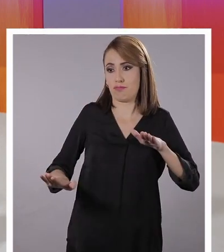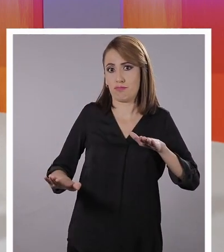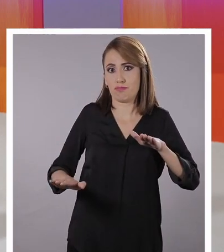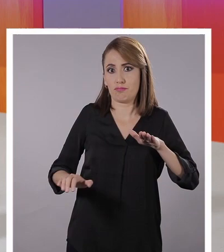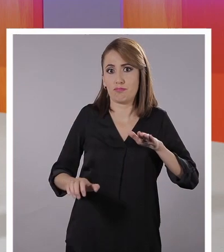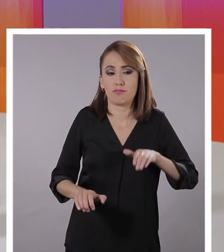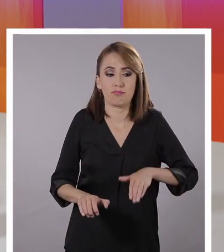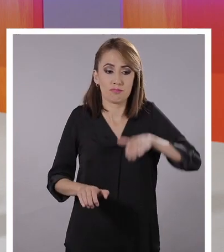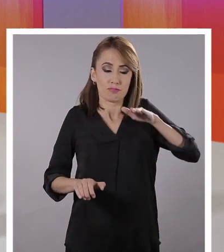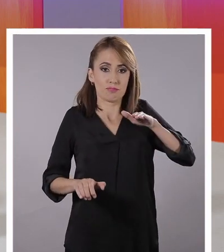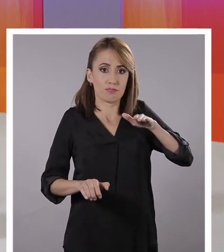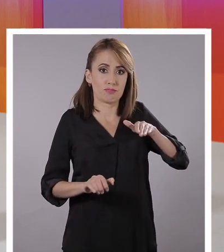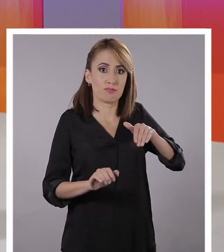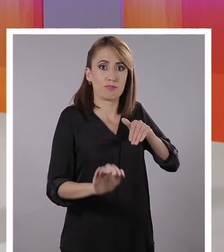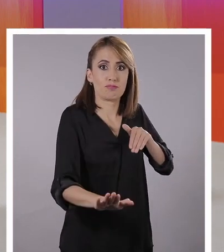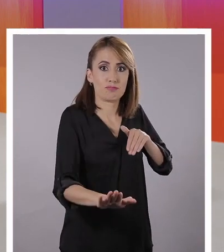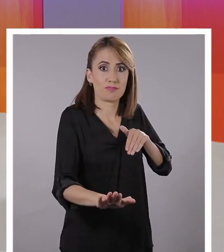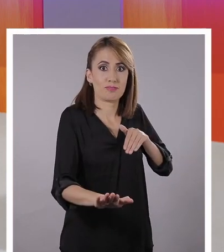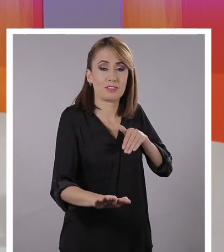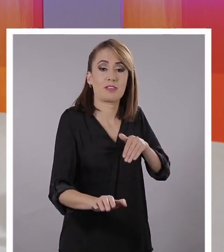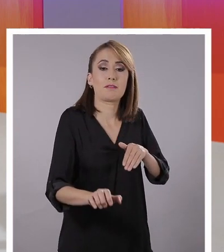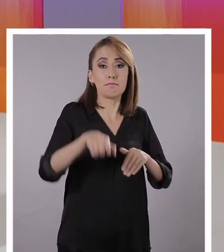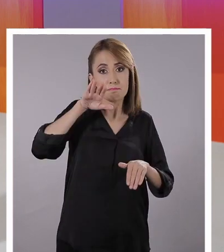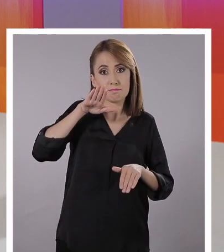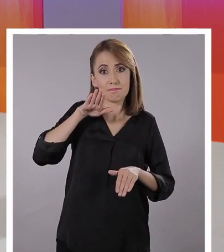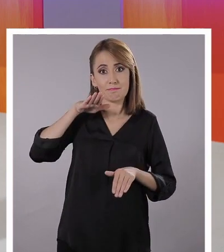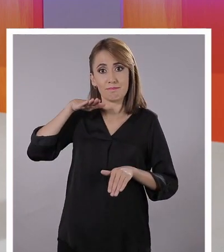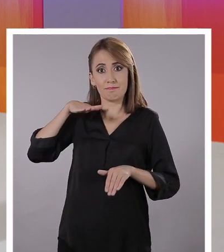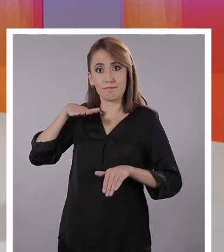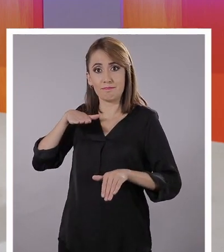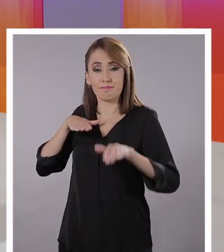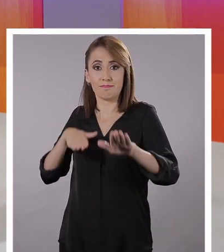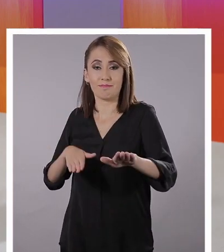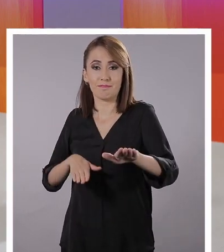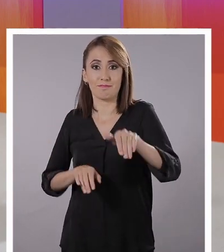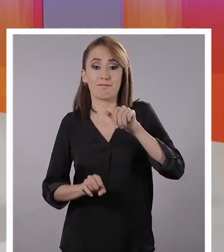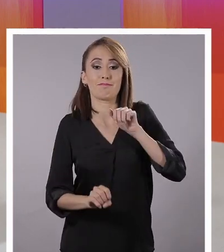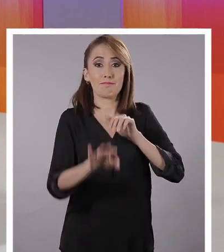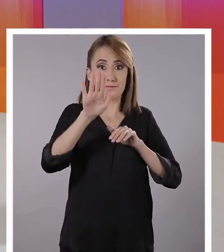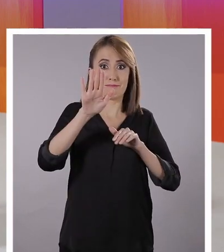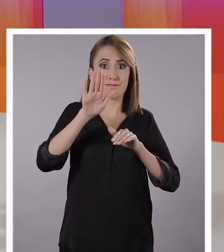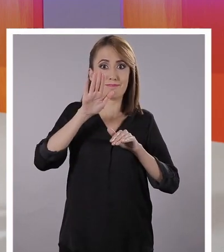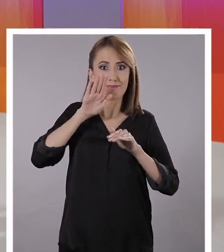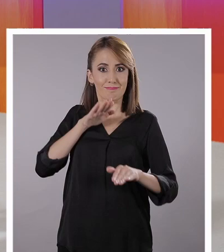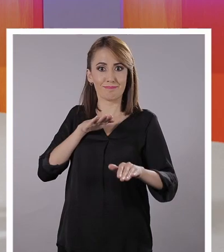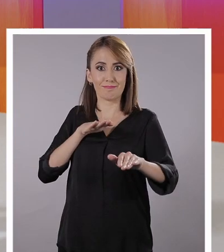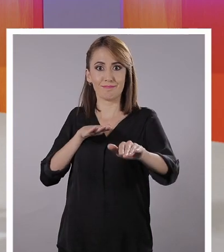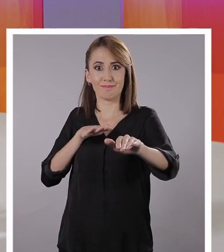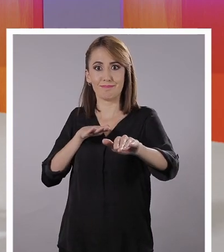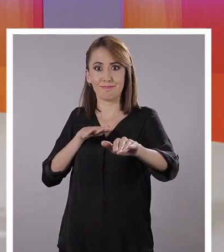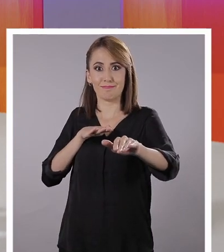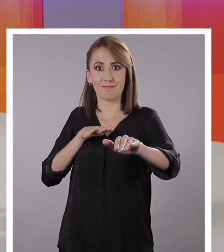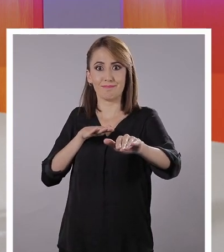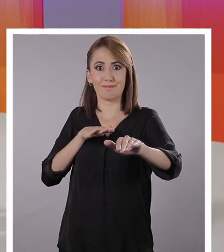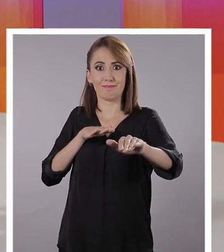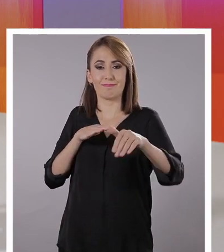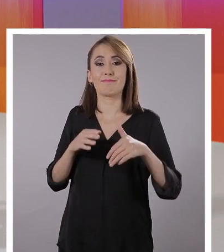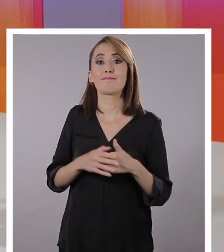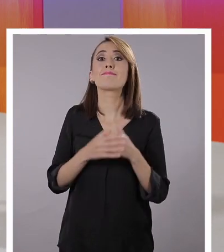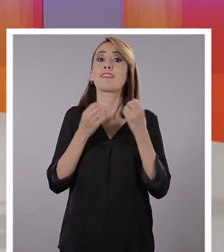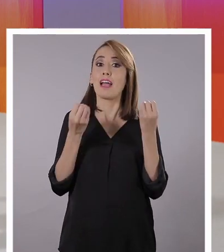hacia el frente. Ya. Hacia el frente. Y cambiamos al centro. Al centro, ok. Ahora el tuyo.